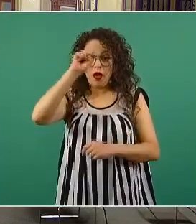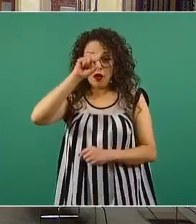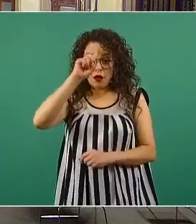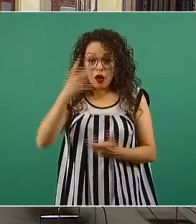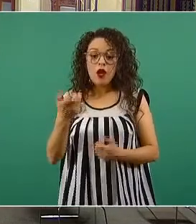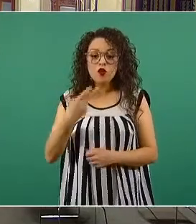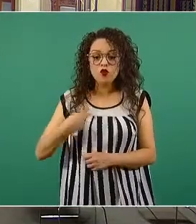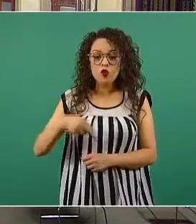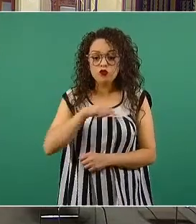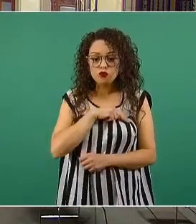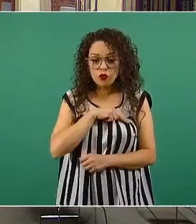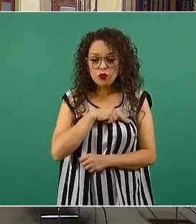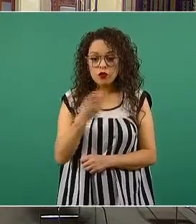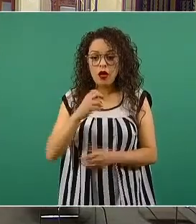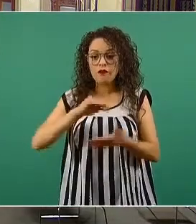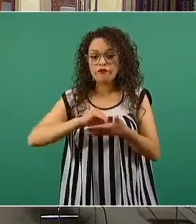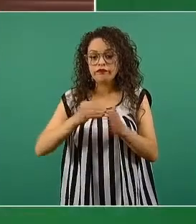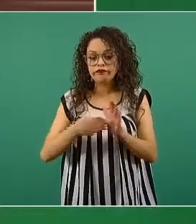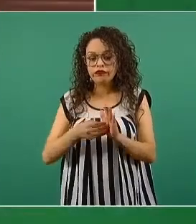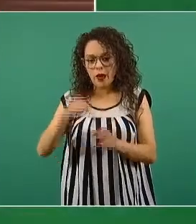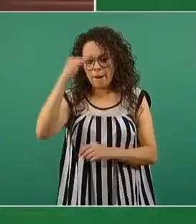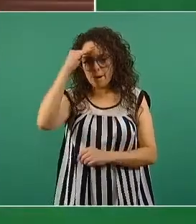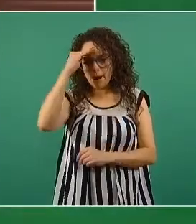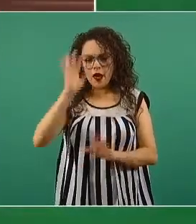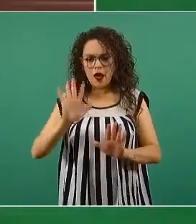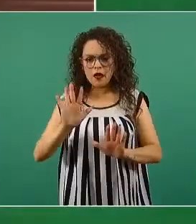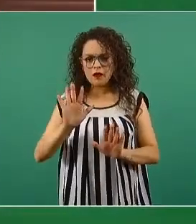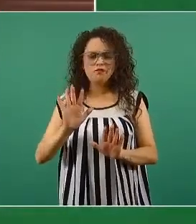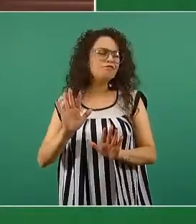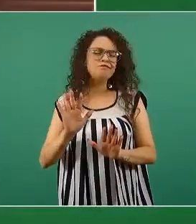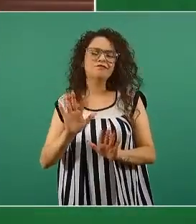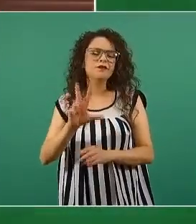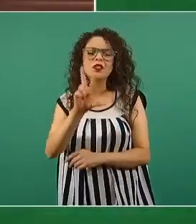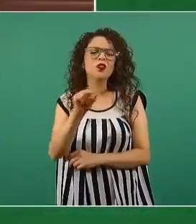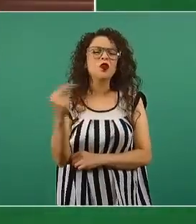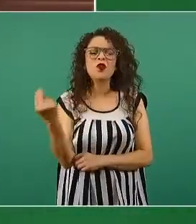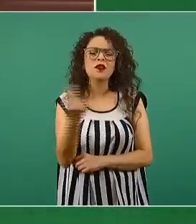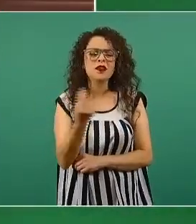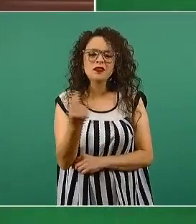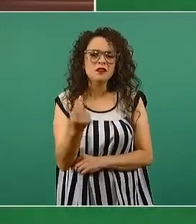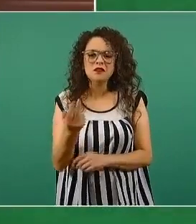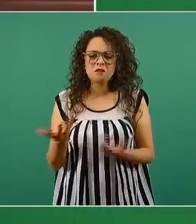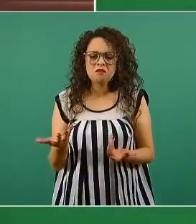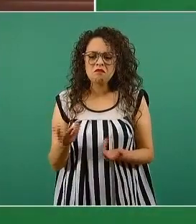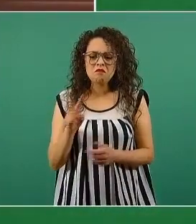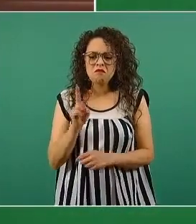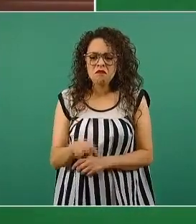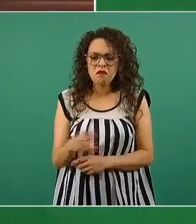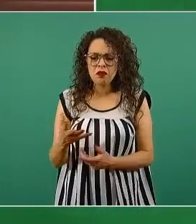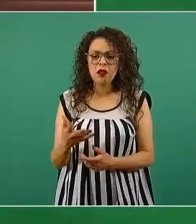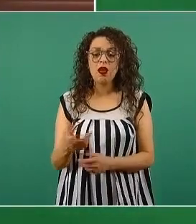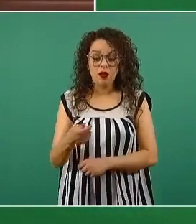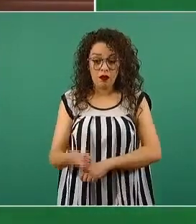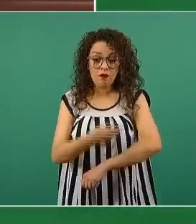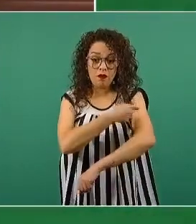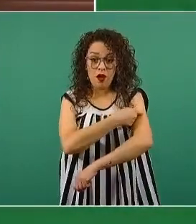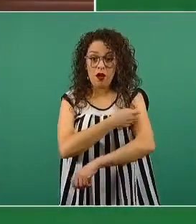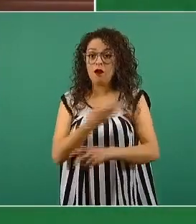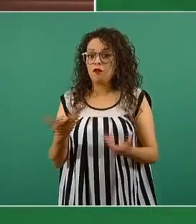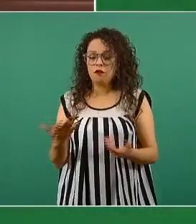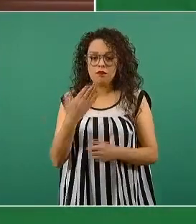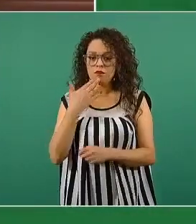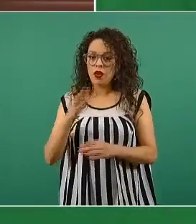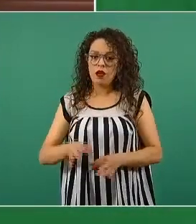operativa decidimos que no era necesario, que realmente el recibir la vacuna teníamos mucha evidencia